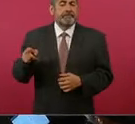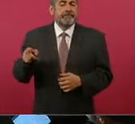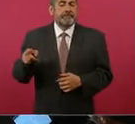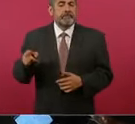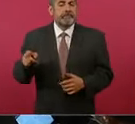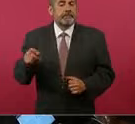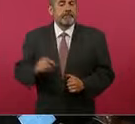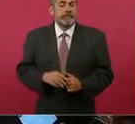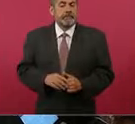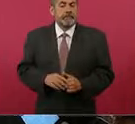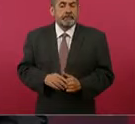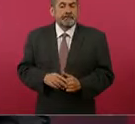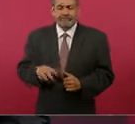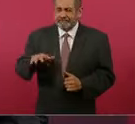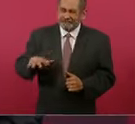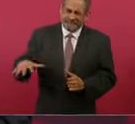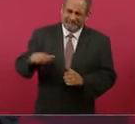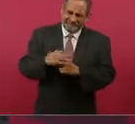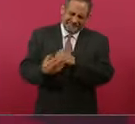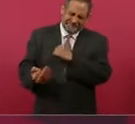me defendieron